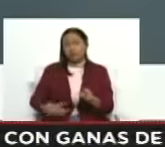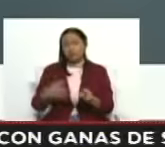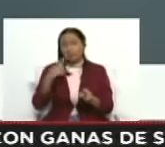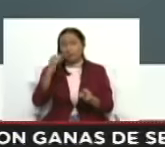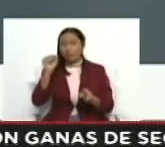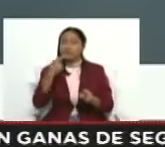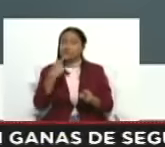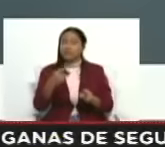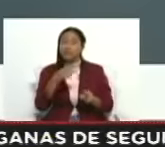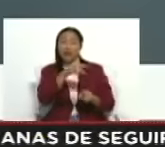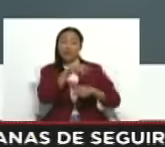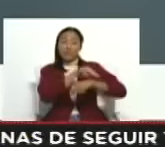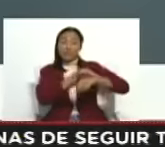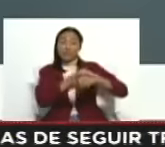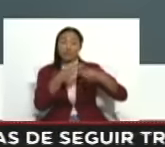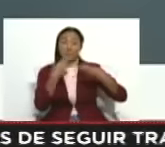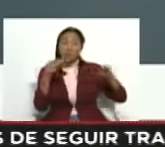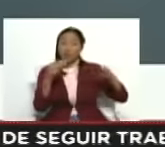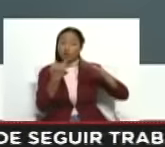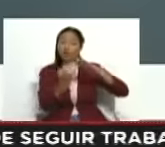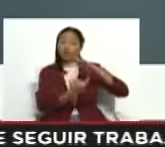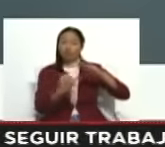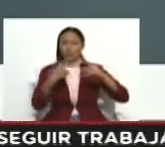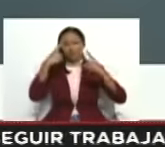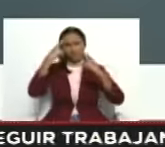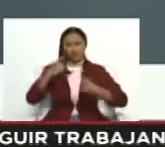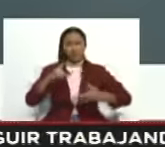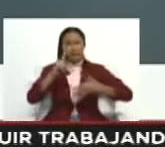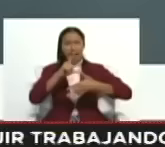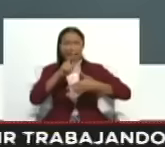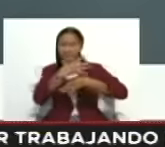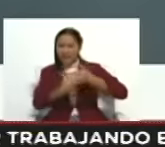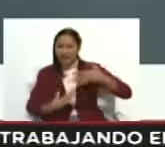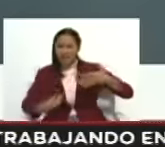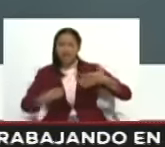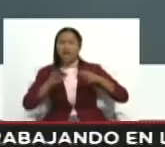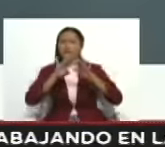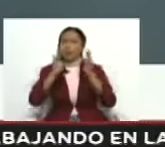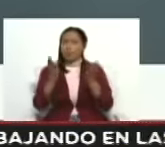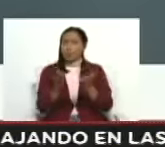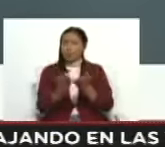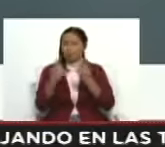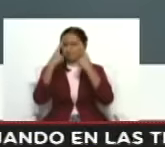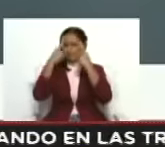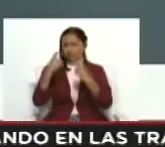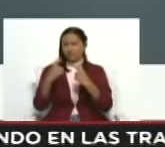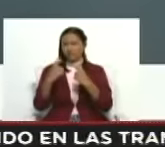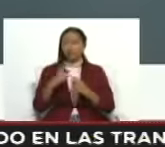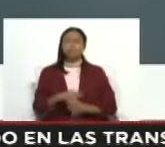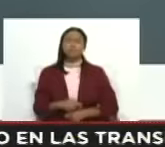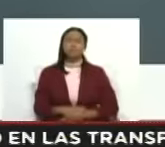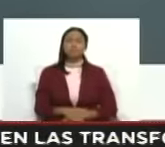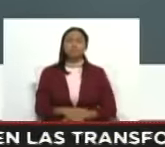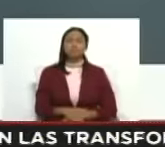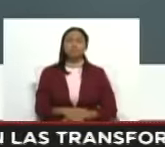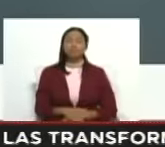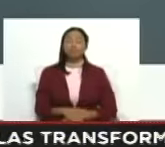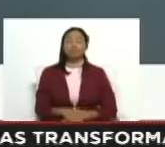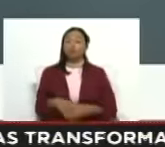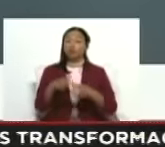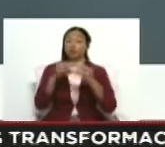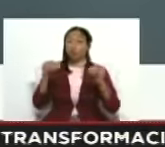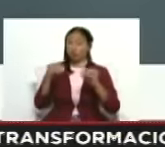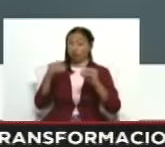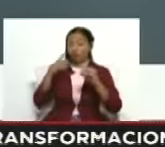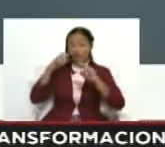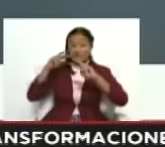mayor profesionalismo en América Latina y el mundo. Producto de todas esas experticias y como una